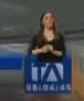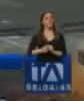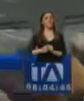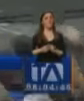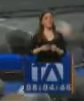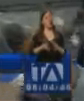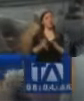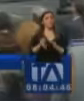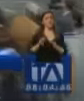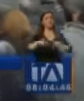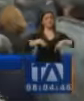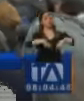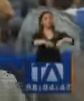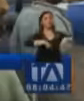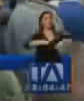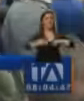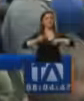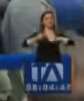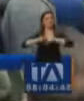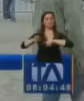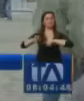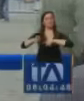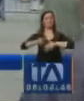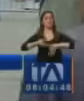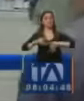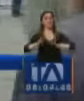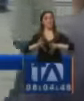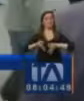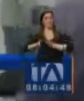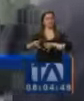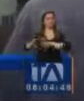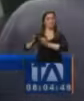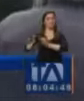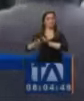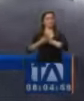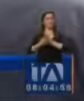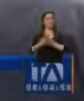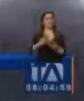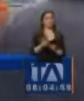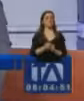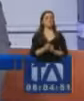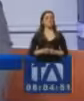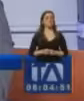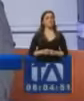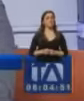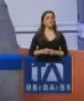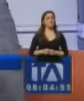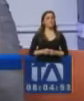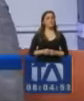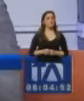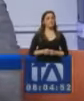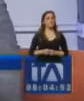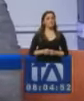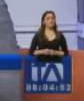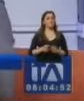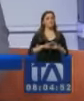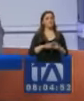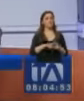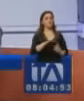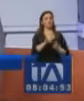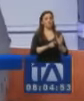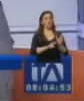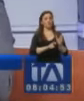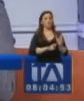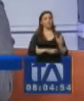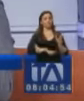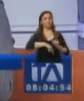movilidad, lo que decimos la partición modal, es decir, el pedacito del pastel que tiene cada modo de movilidad, empezando por los peatones, después